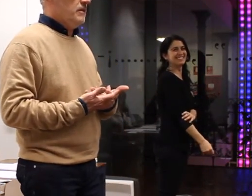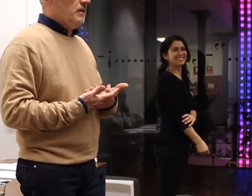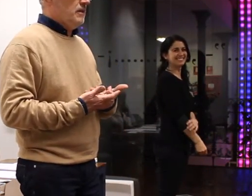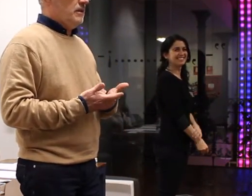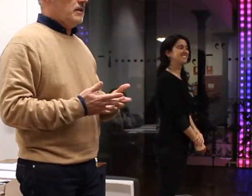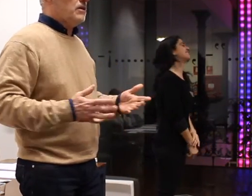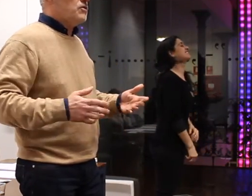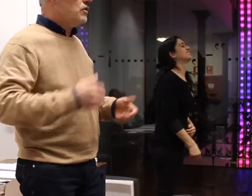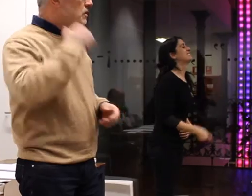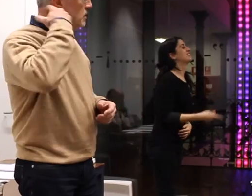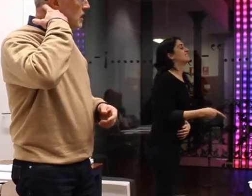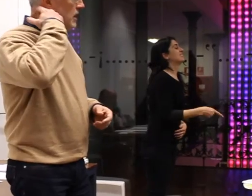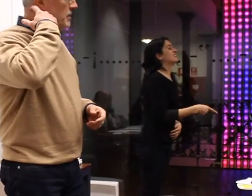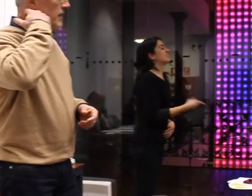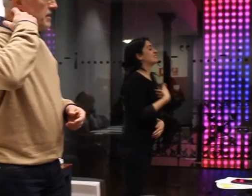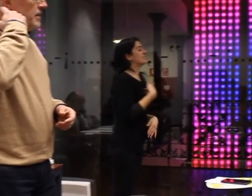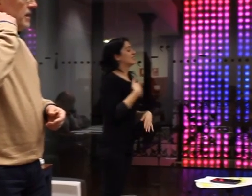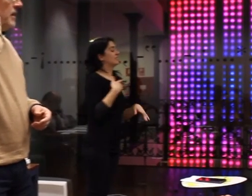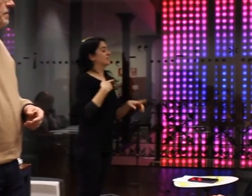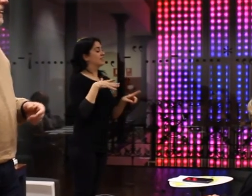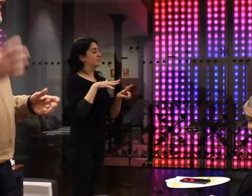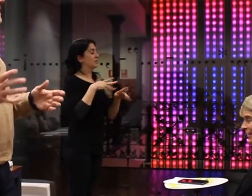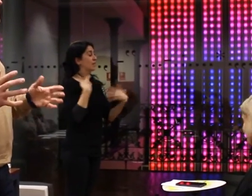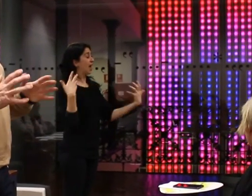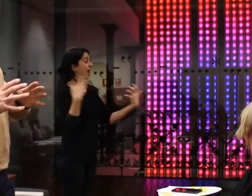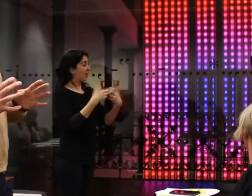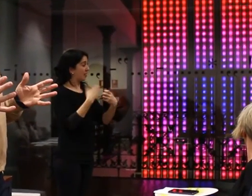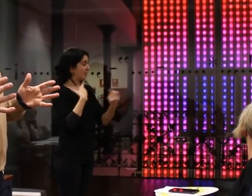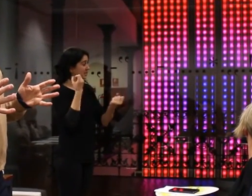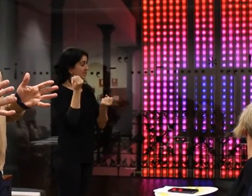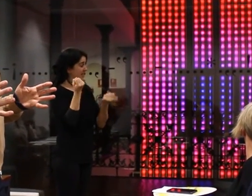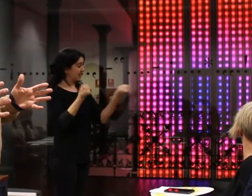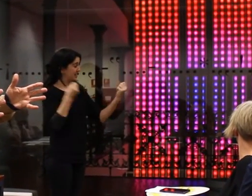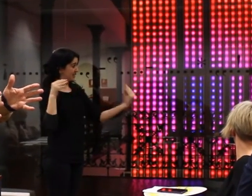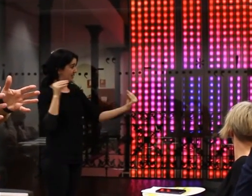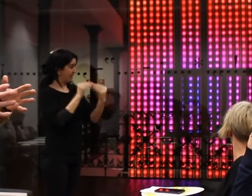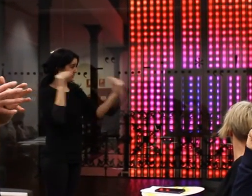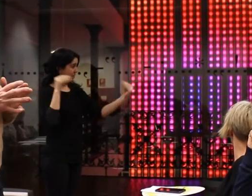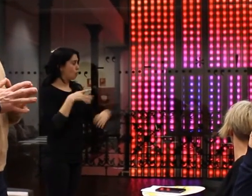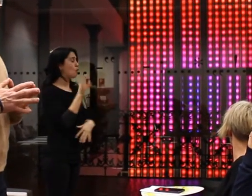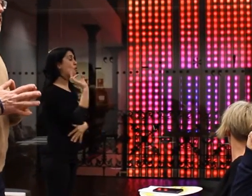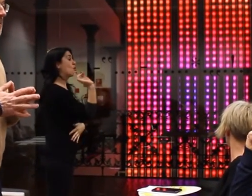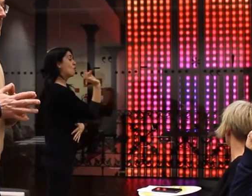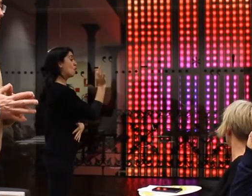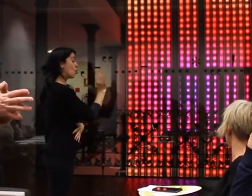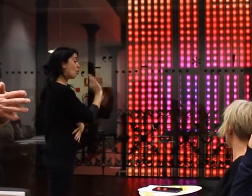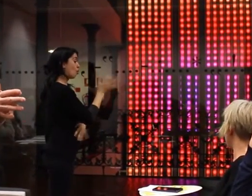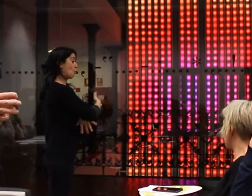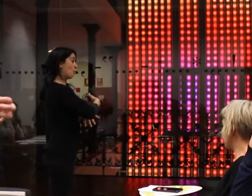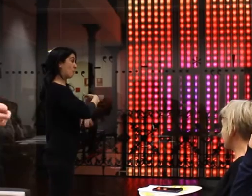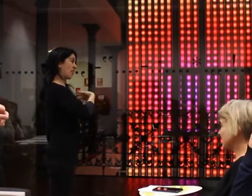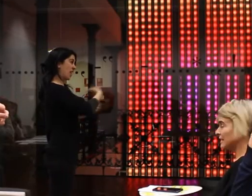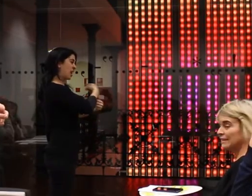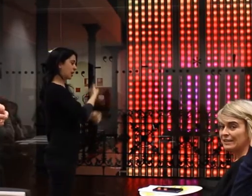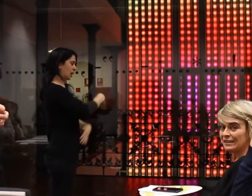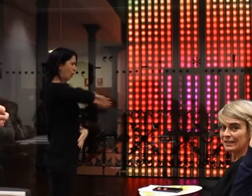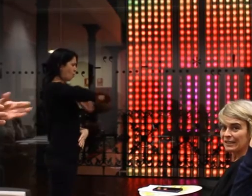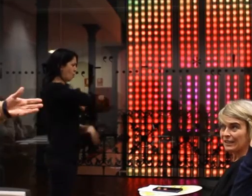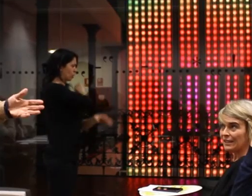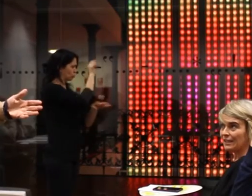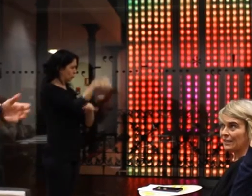tráfico. Claro, esto parece una cosa que si no te paras a pensar en